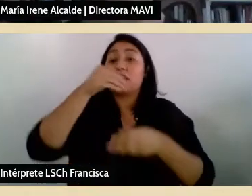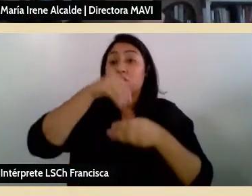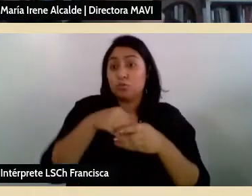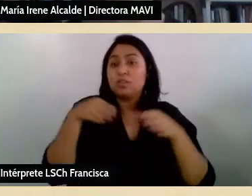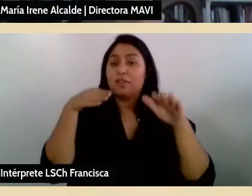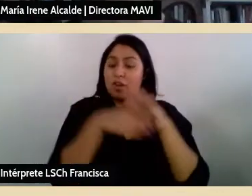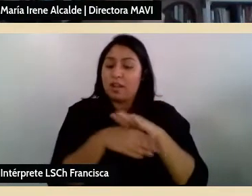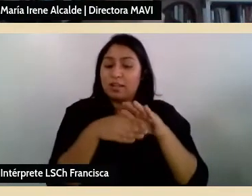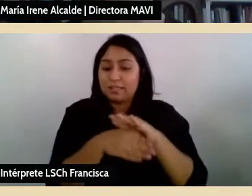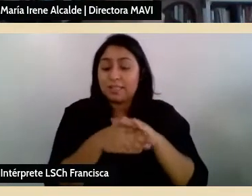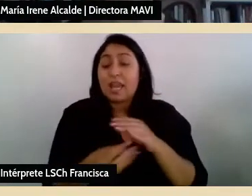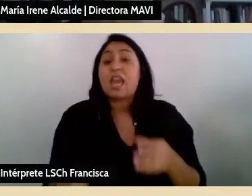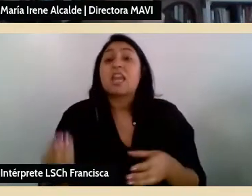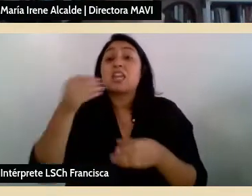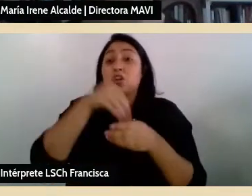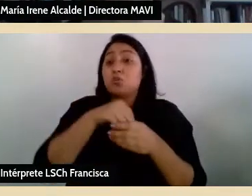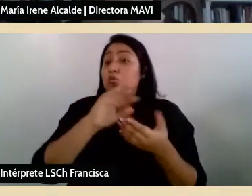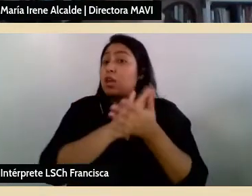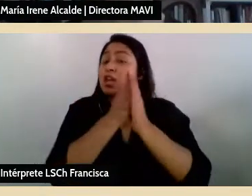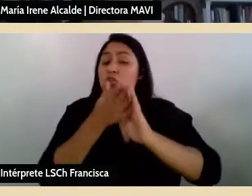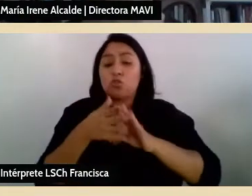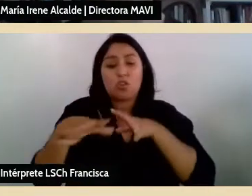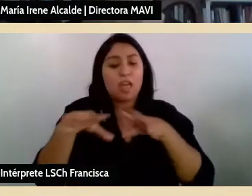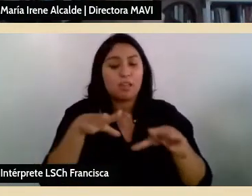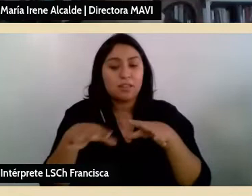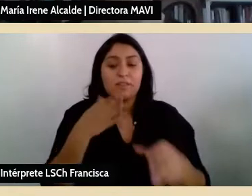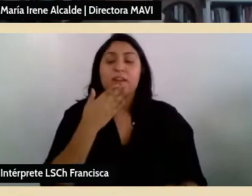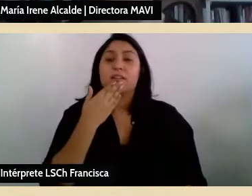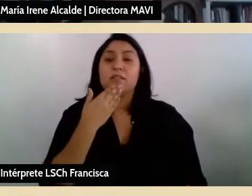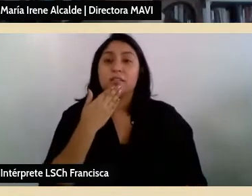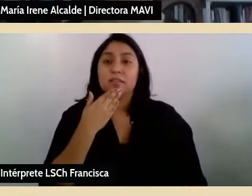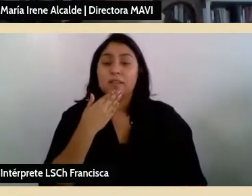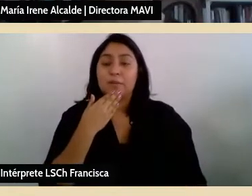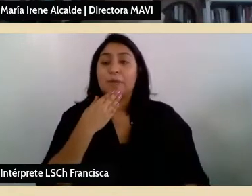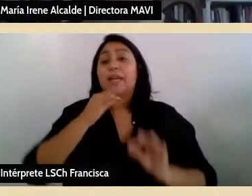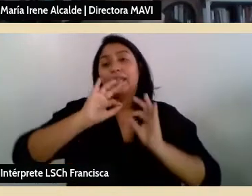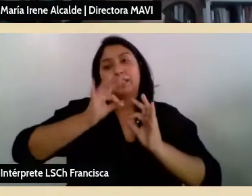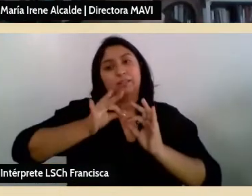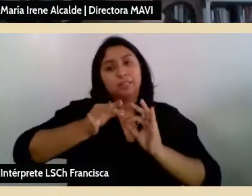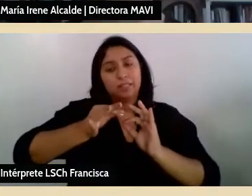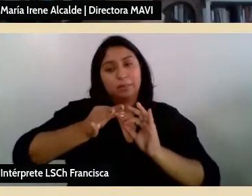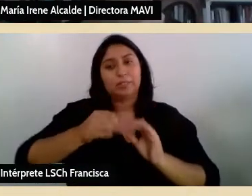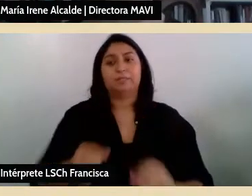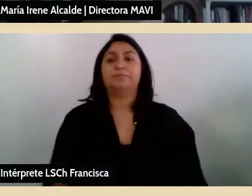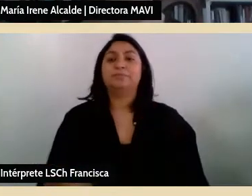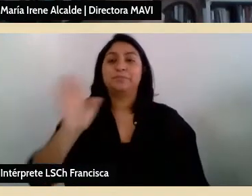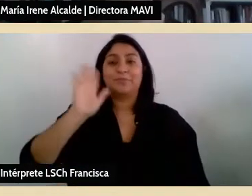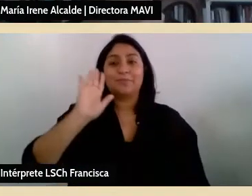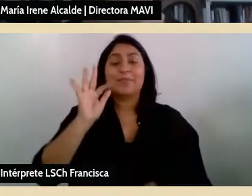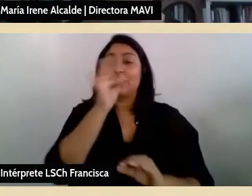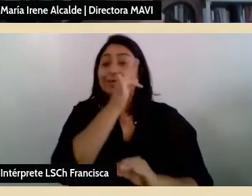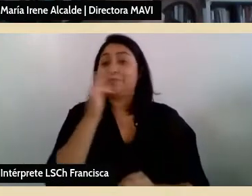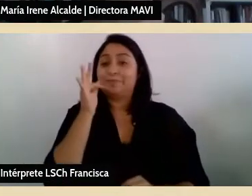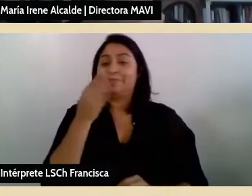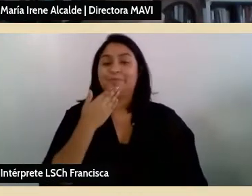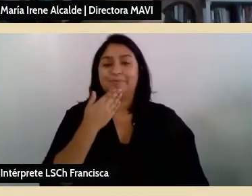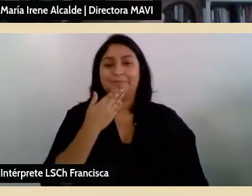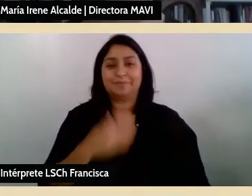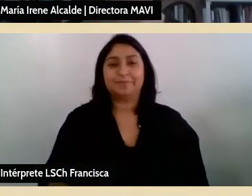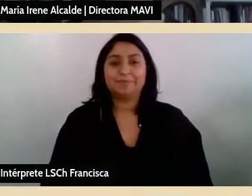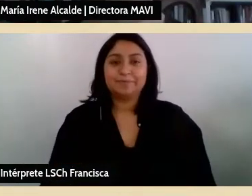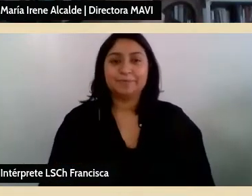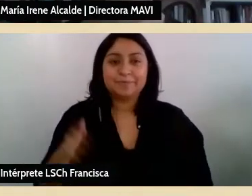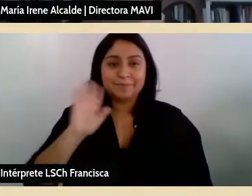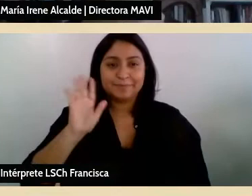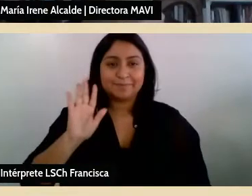accesible, e incorpora en todas estas actividades también a las y los intérpretes. Así que hola Francisca también. Bueno,